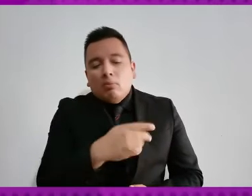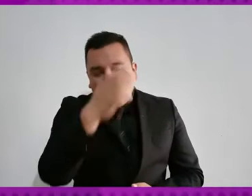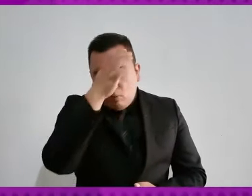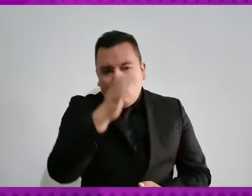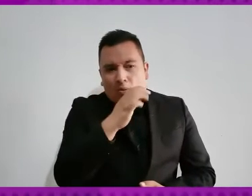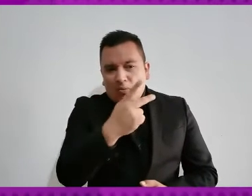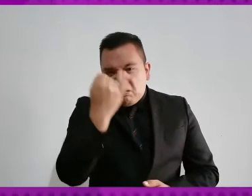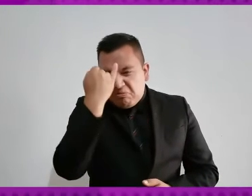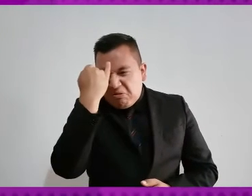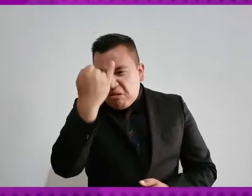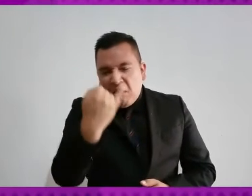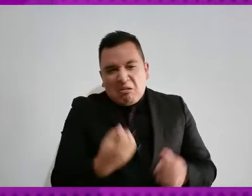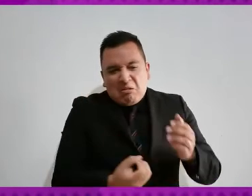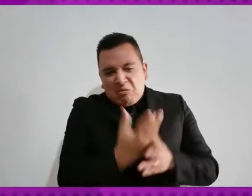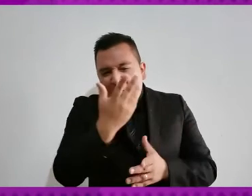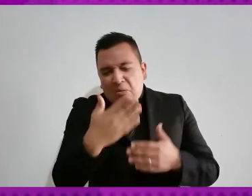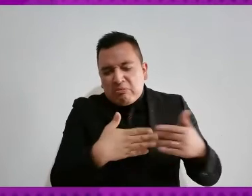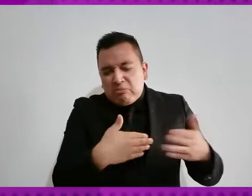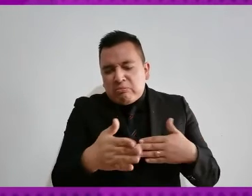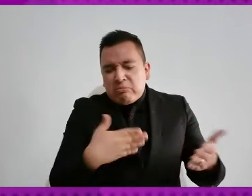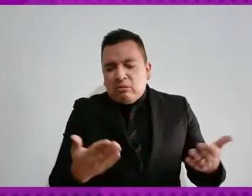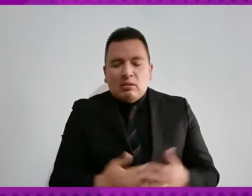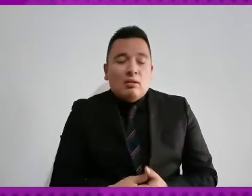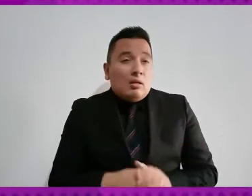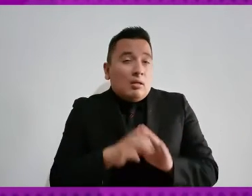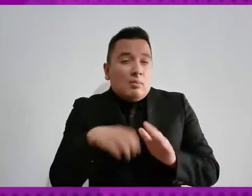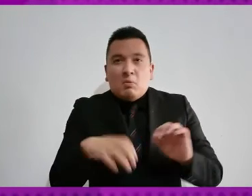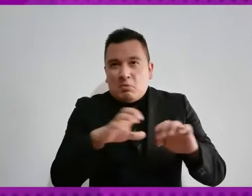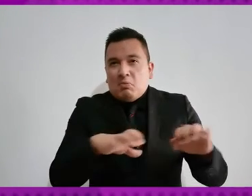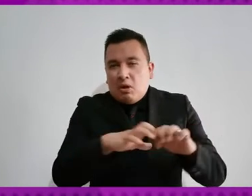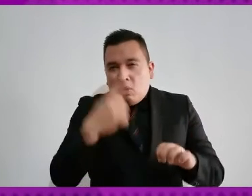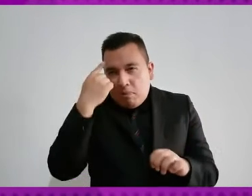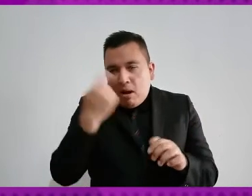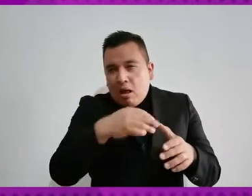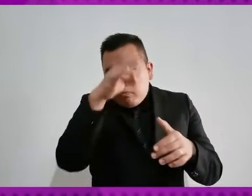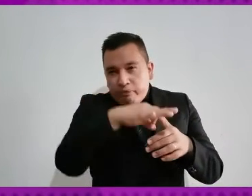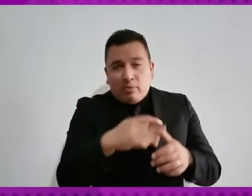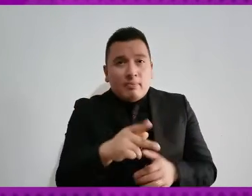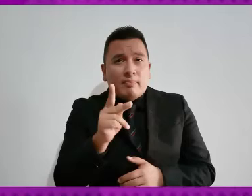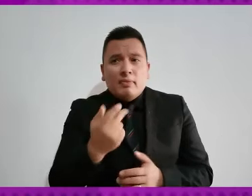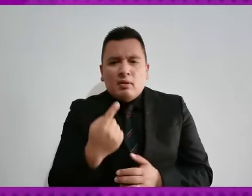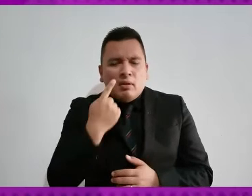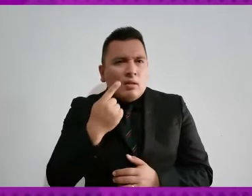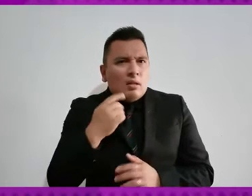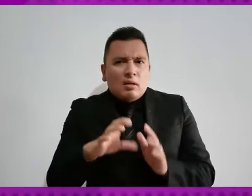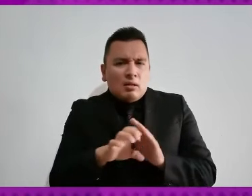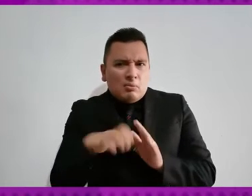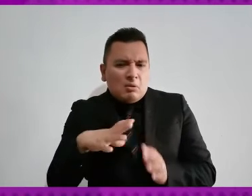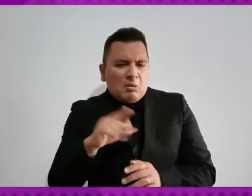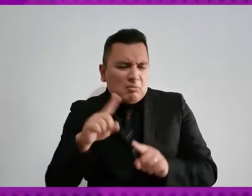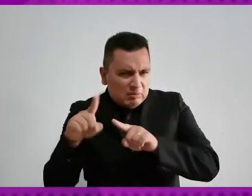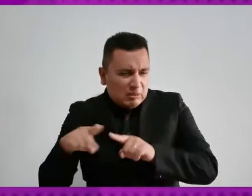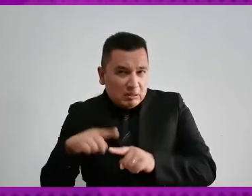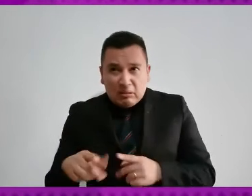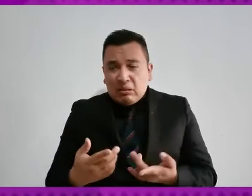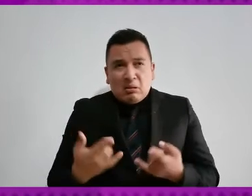es pionero sobre la innovación en lo que se refiere a la urna electrónica. Sin embargo, también hemos tenido diferentes